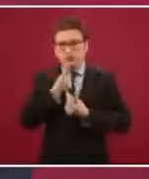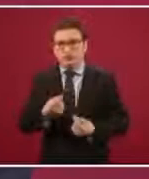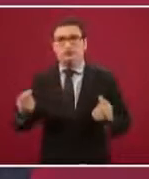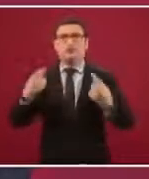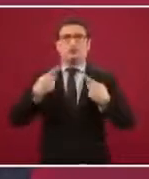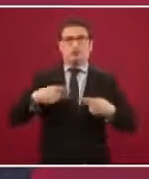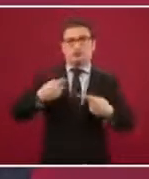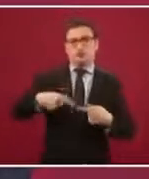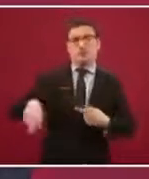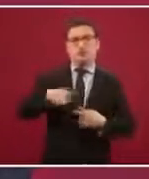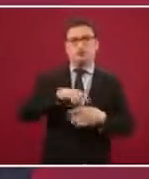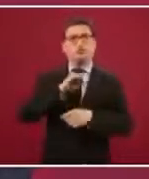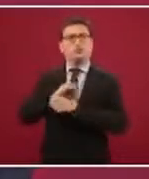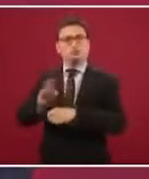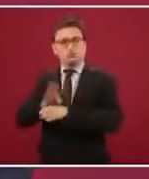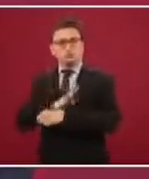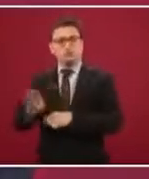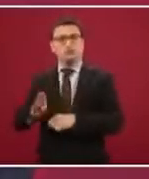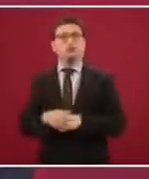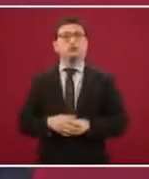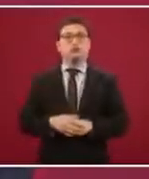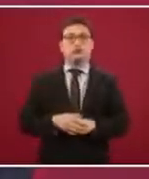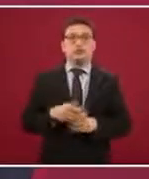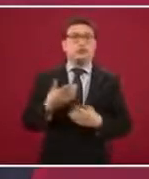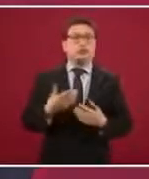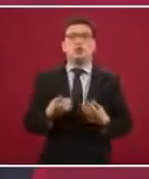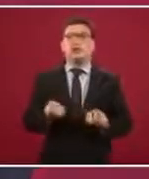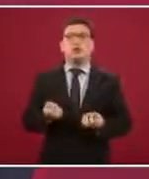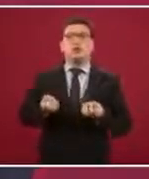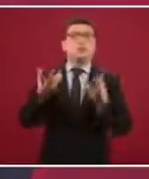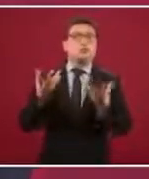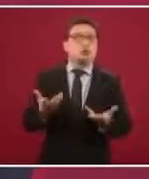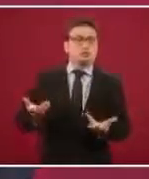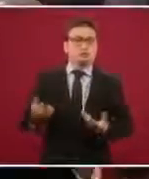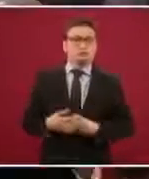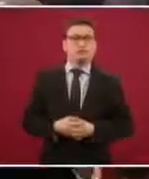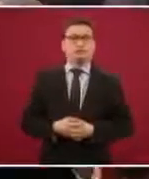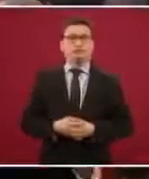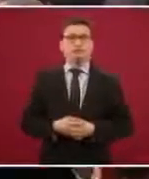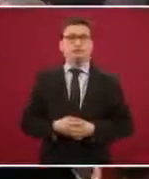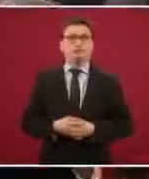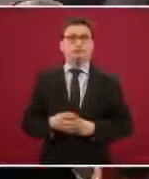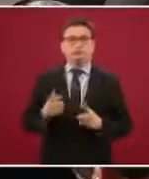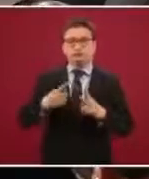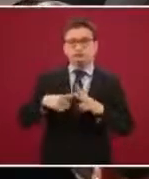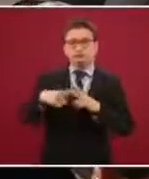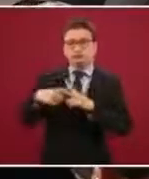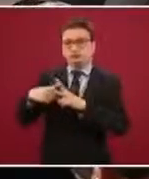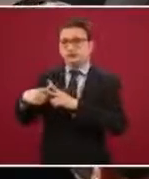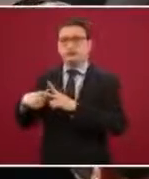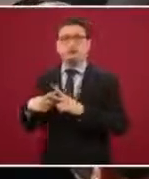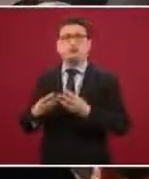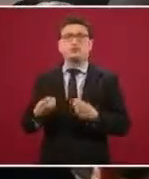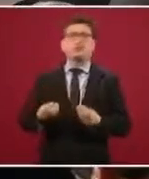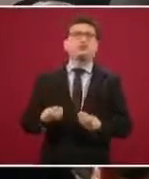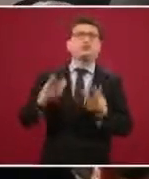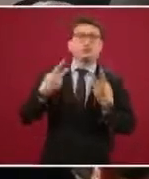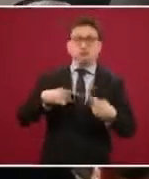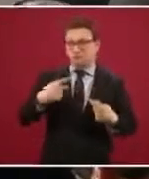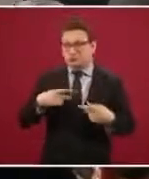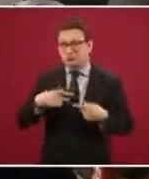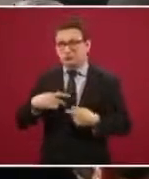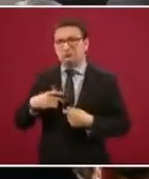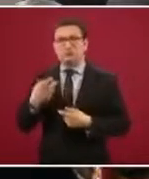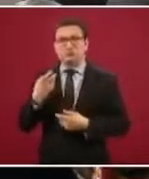población se está viendo beneficiada el aspecto cuantitativo sobre que que cuando el número de población que ha sido beneficiada